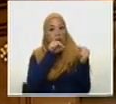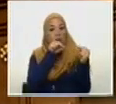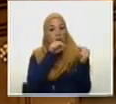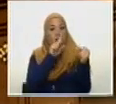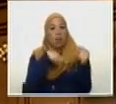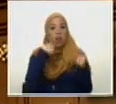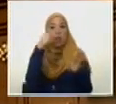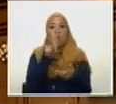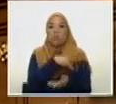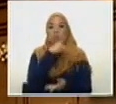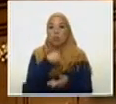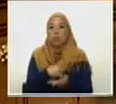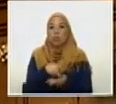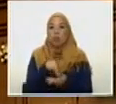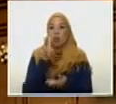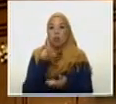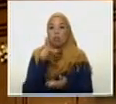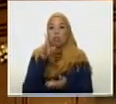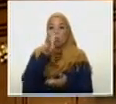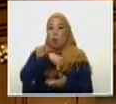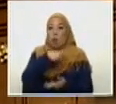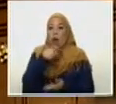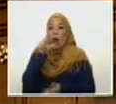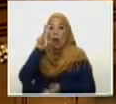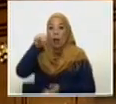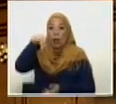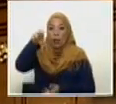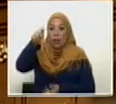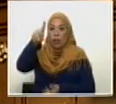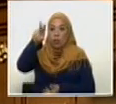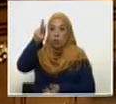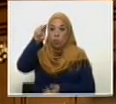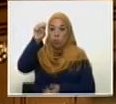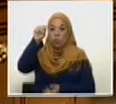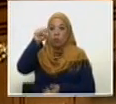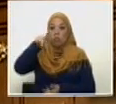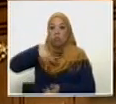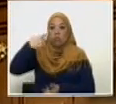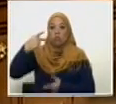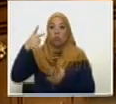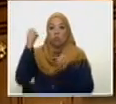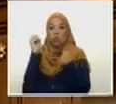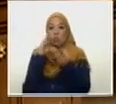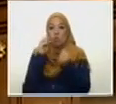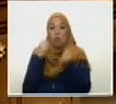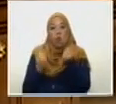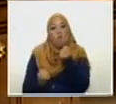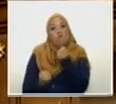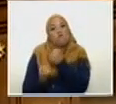parte de un poema de Pablo Neruda que decía: podrán cortar las flores,